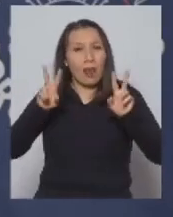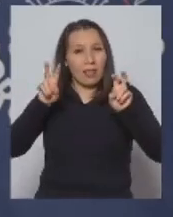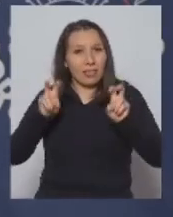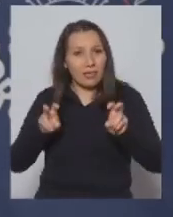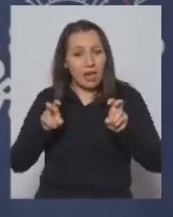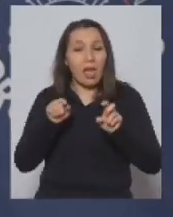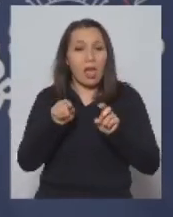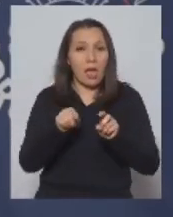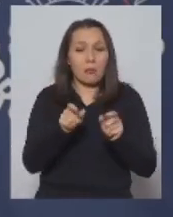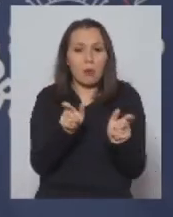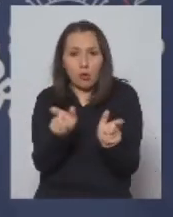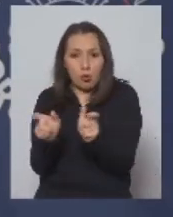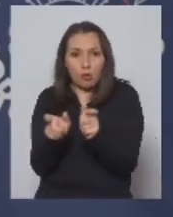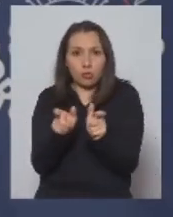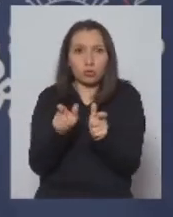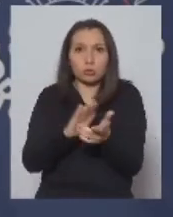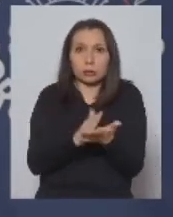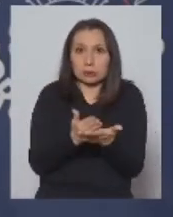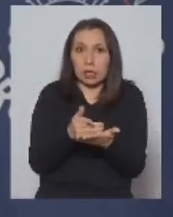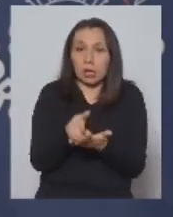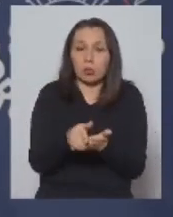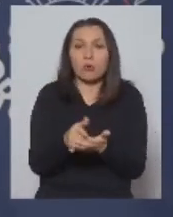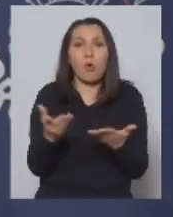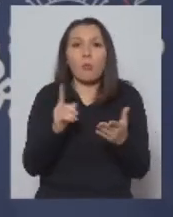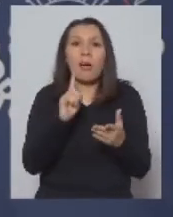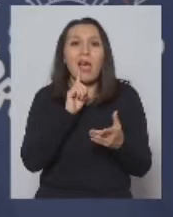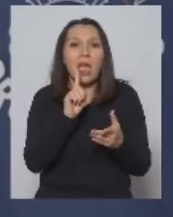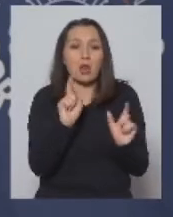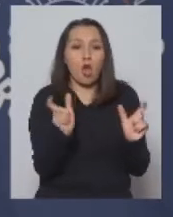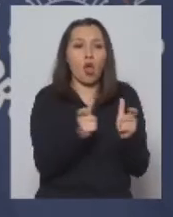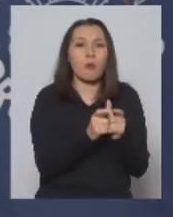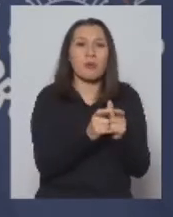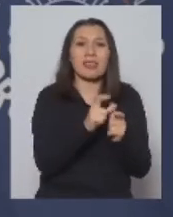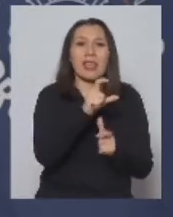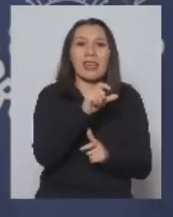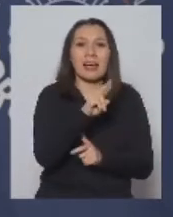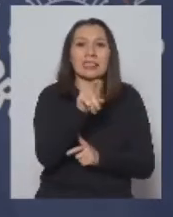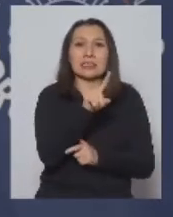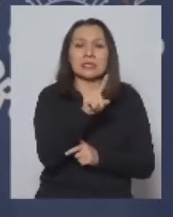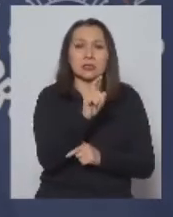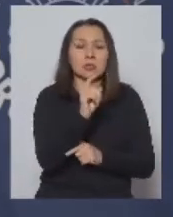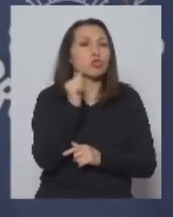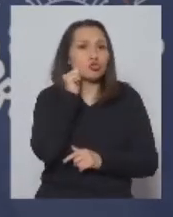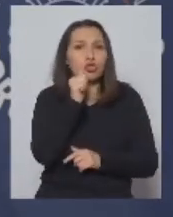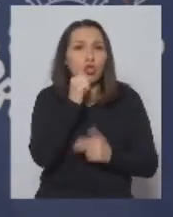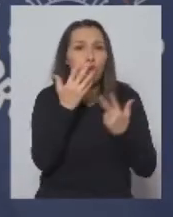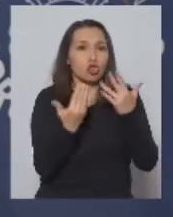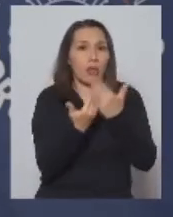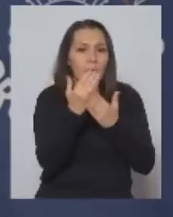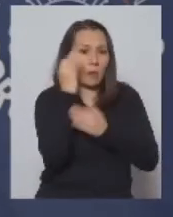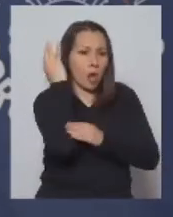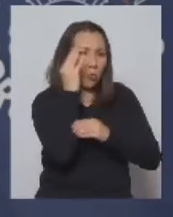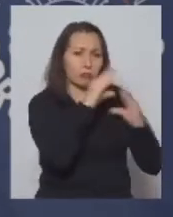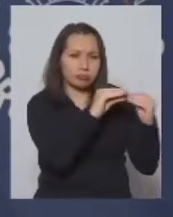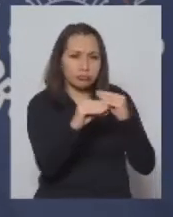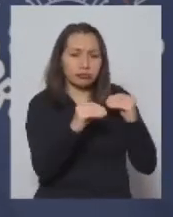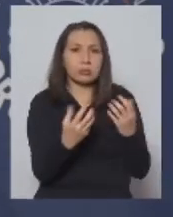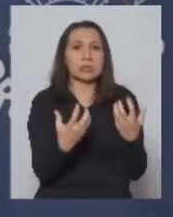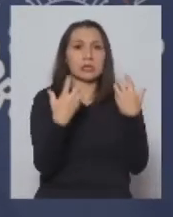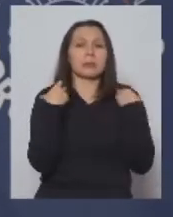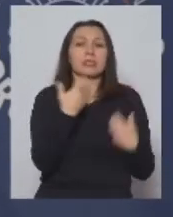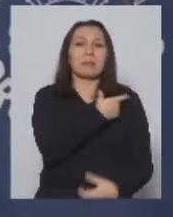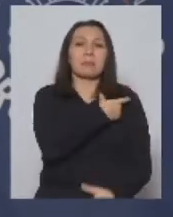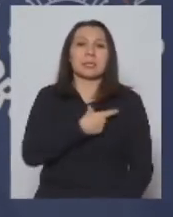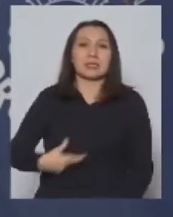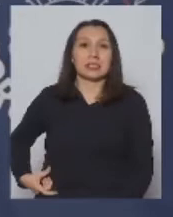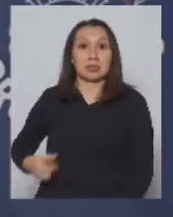asociada a este manejo se hacen en un comité de crisis que se reúne todos los días a las 8 de la mañana, que preside Su